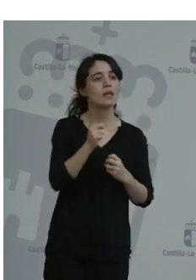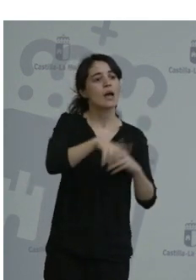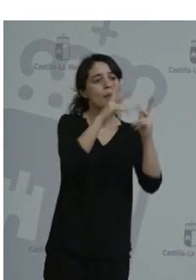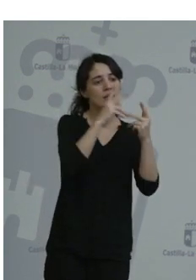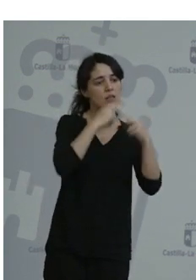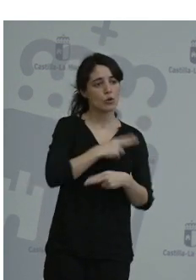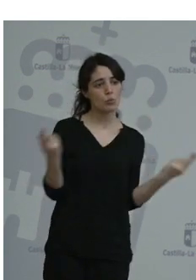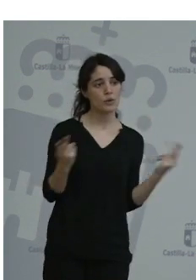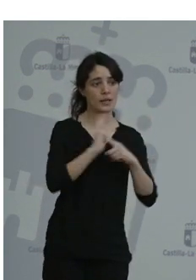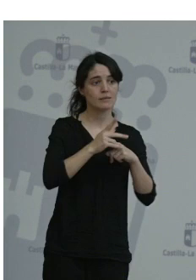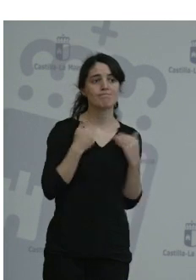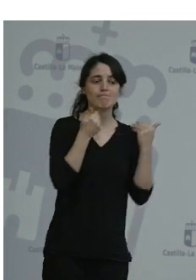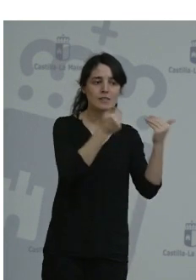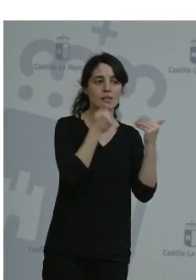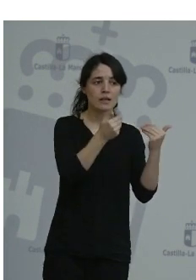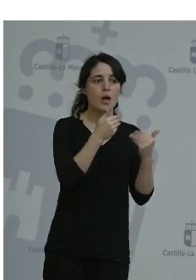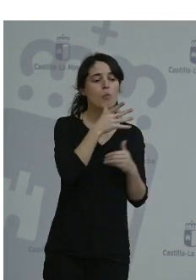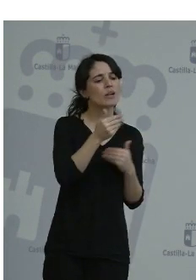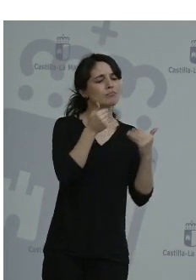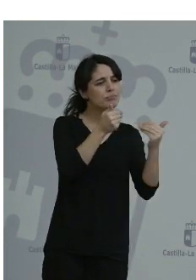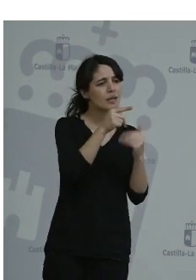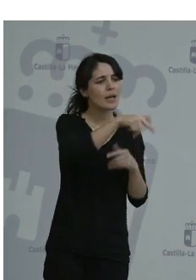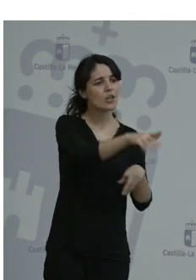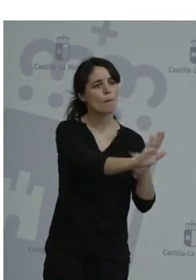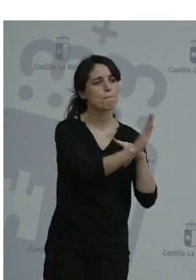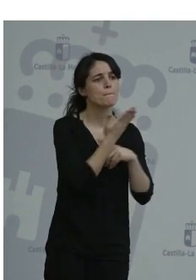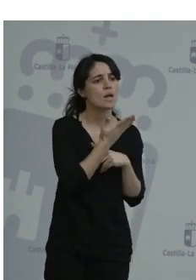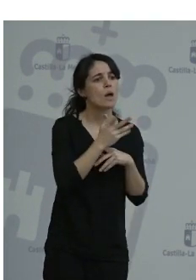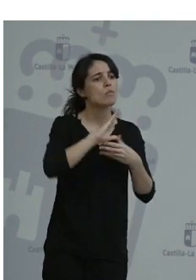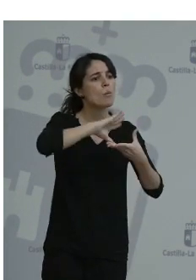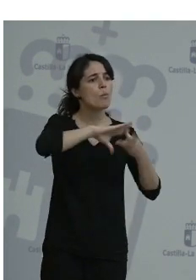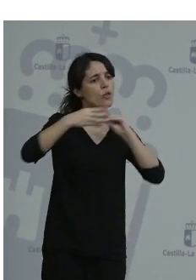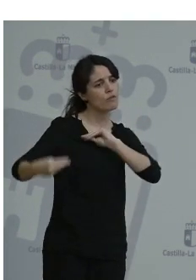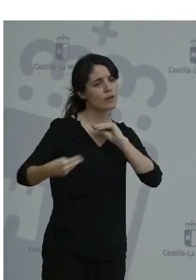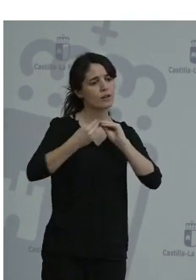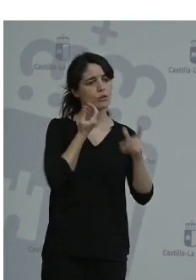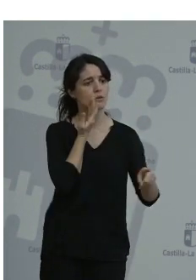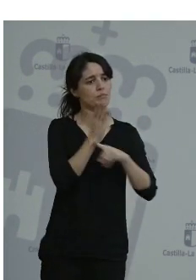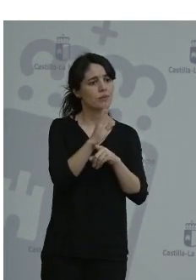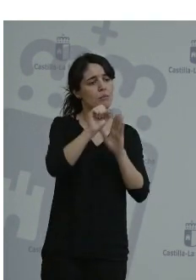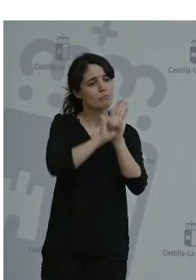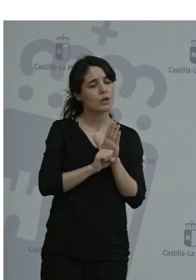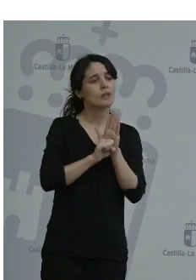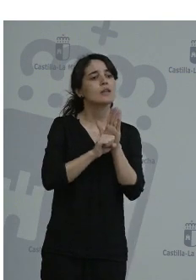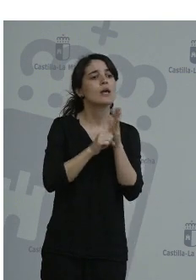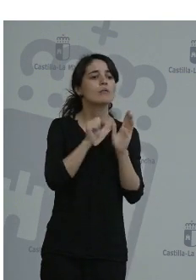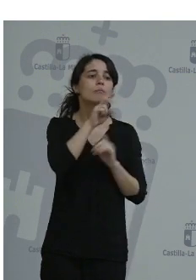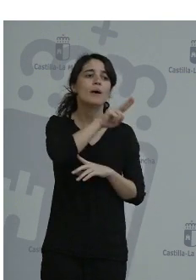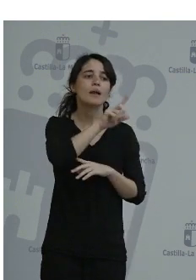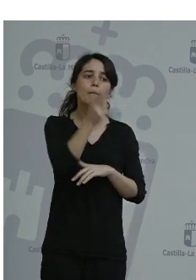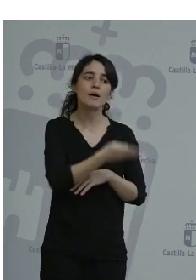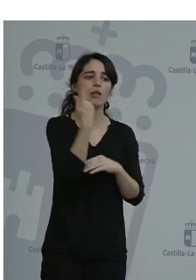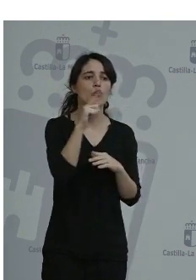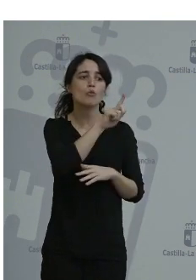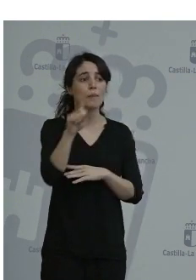Castilla-La Mancha, a la que agradecemos la propuesta de modificación de la Ley 4.2011 del empleo público en Castilla-La Mancha,